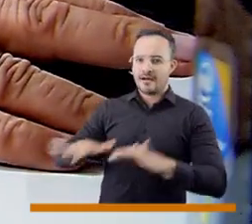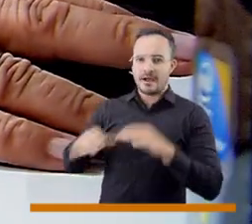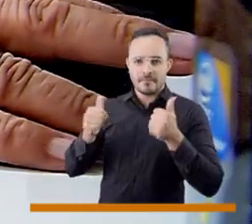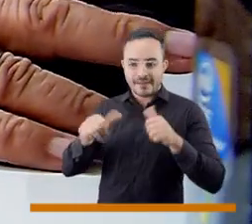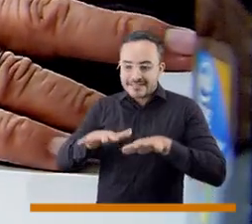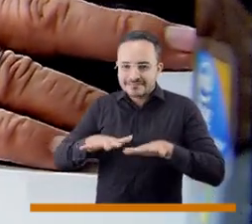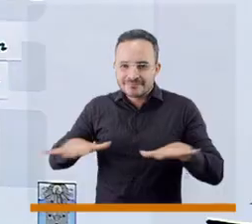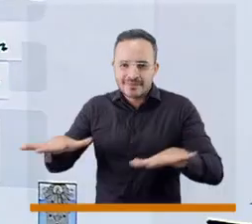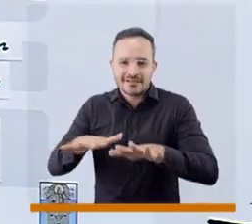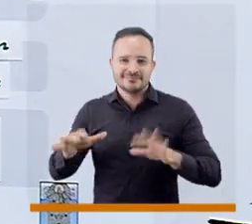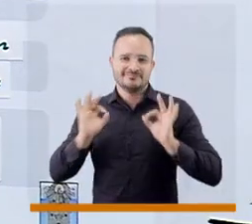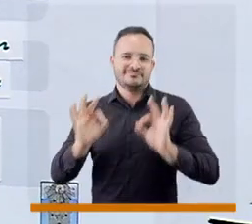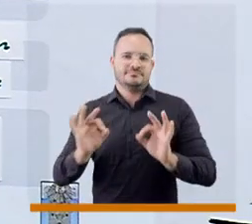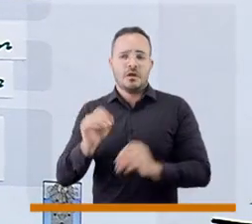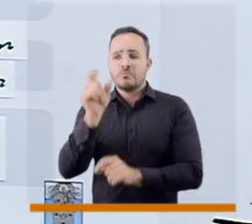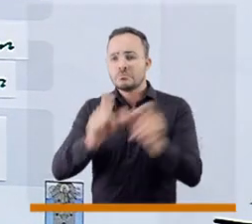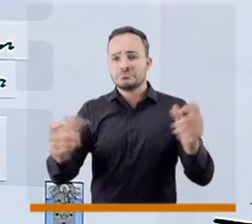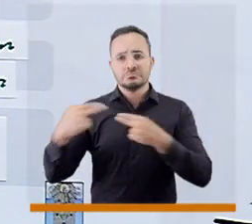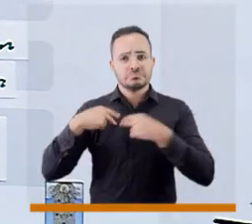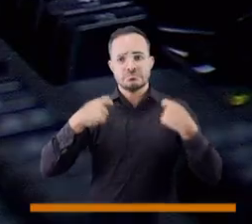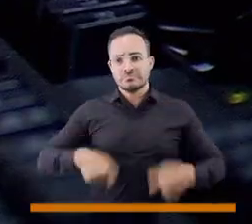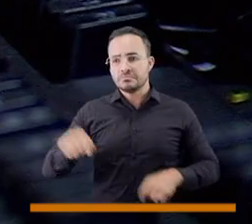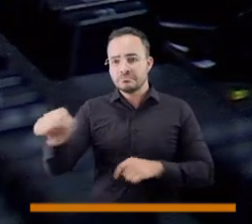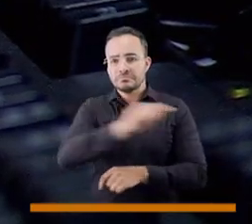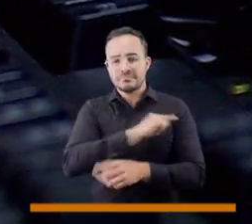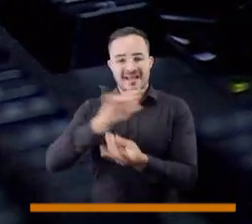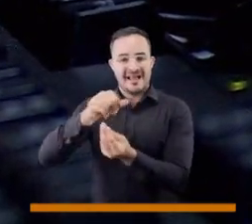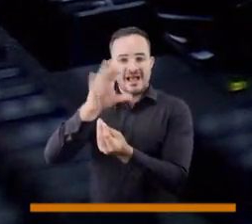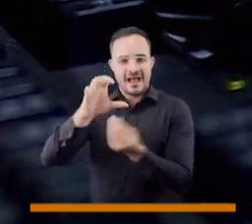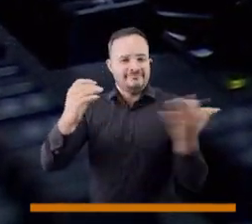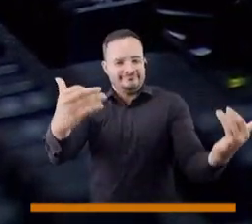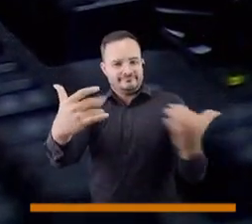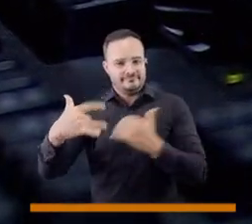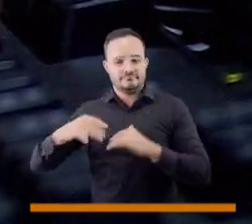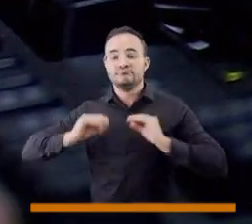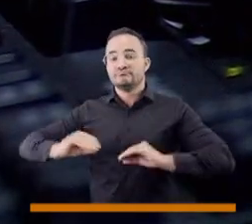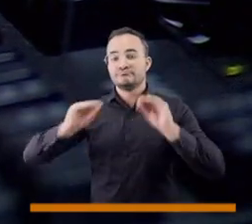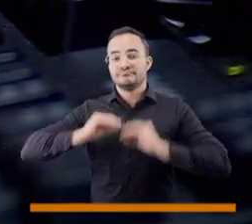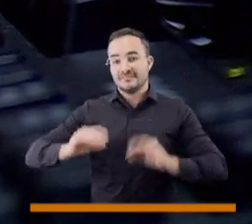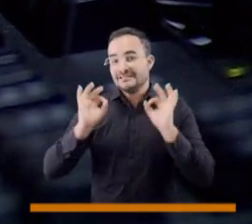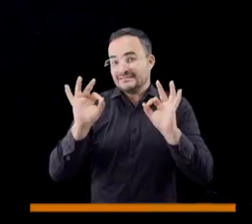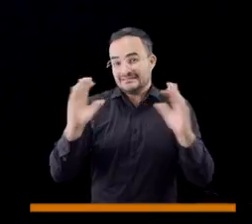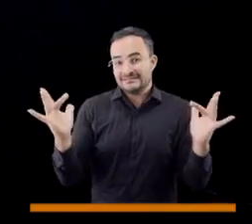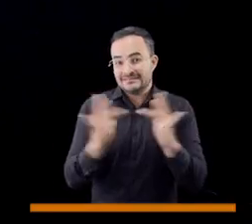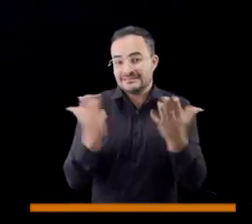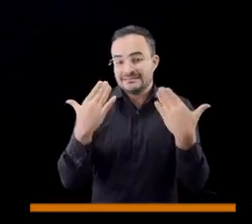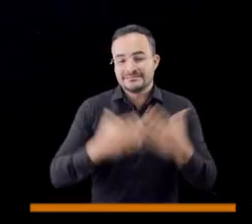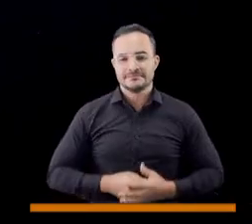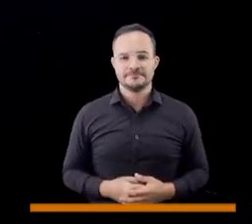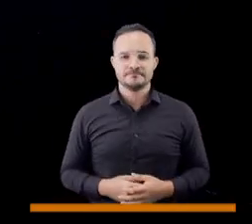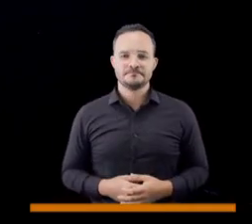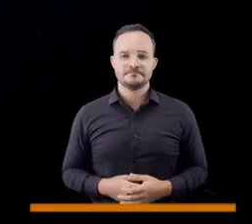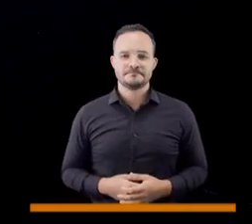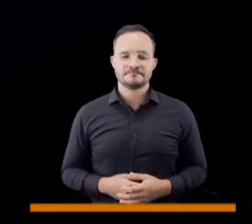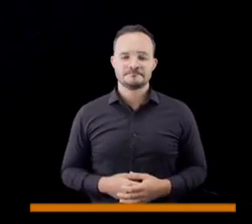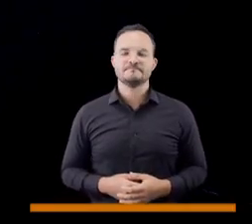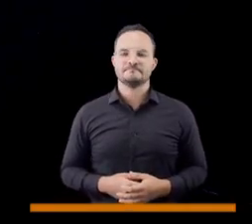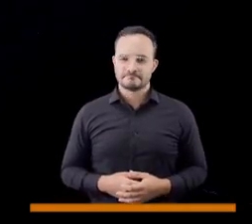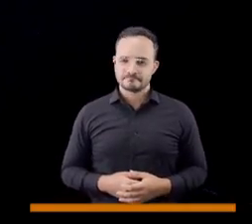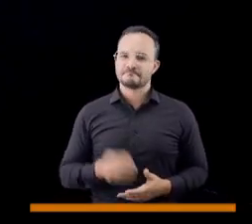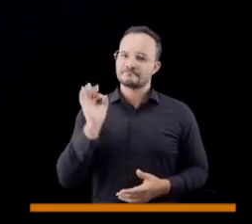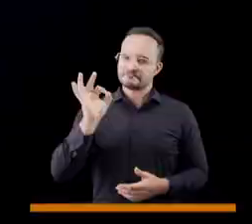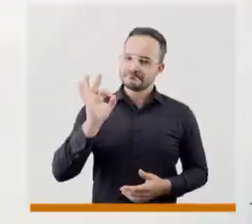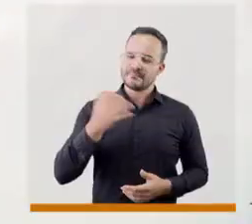también enseñarle a los diferentes dignatarios cómo realizar sus labores en sus diferentes juntas de acción comunal. Y